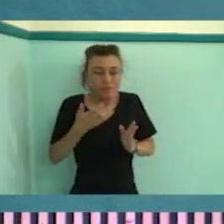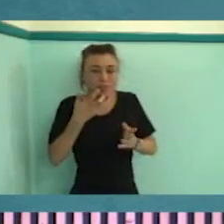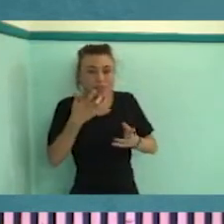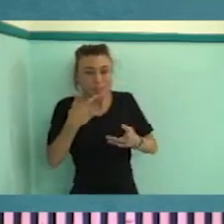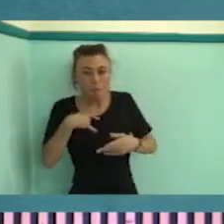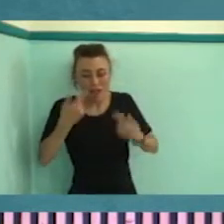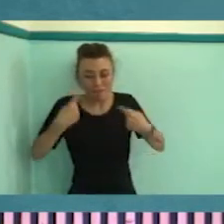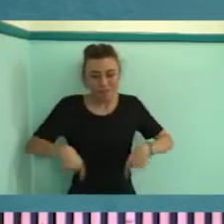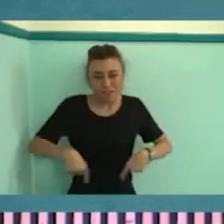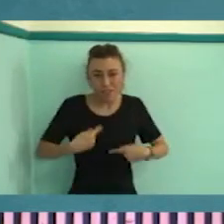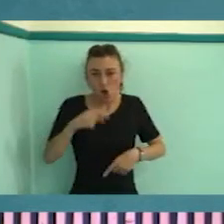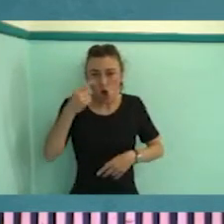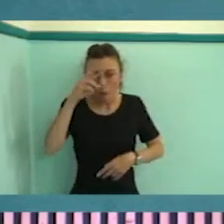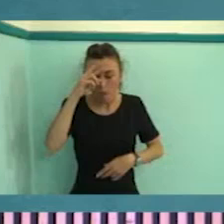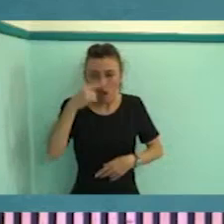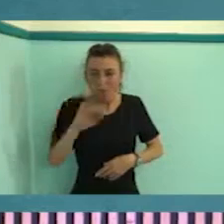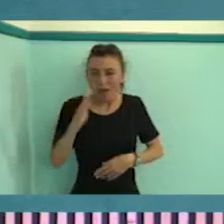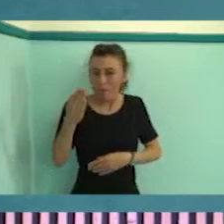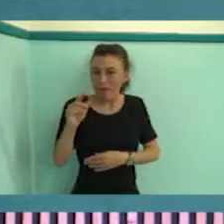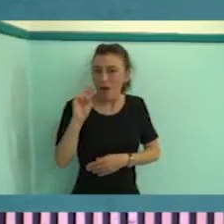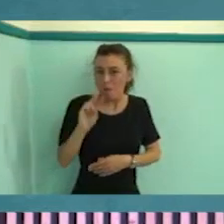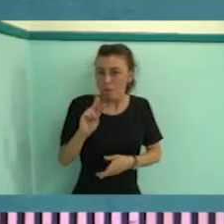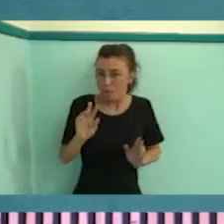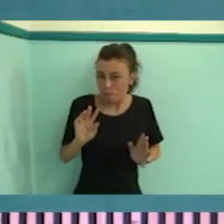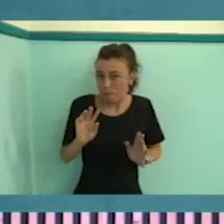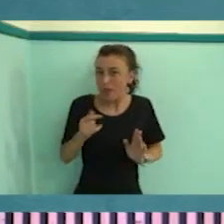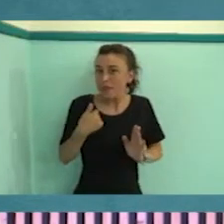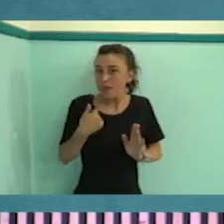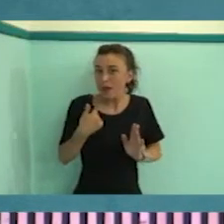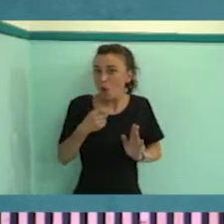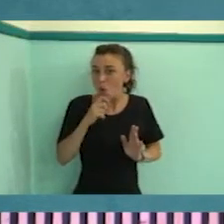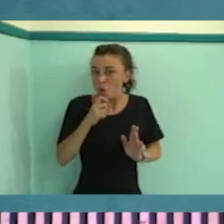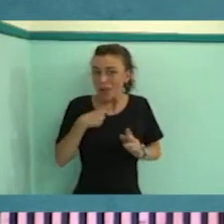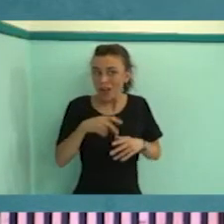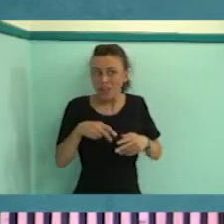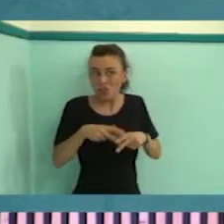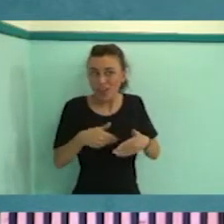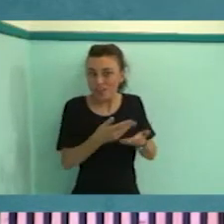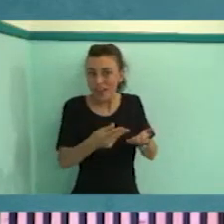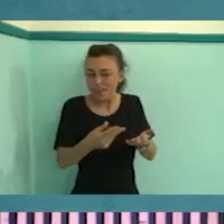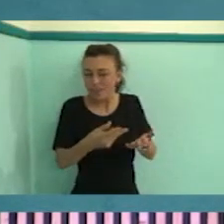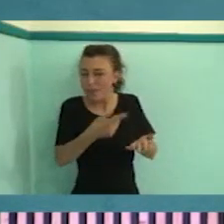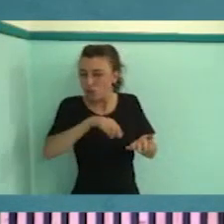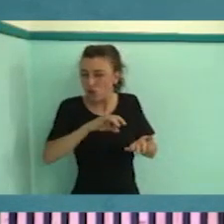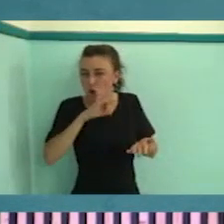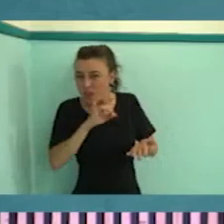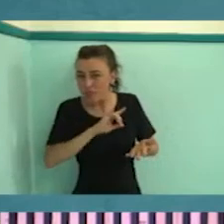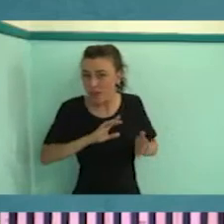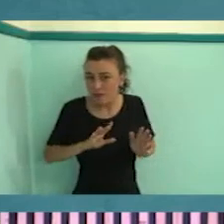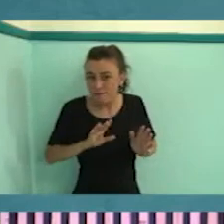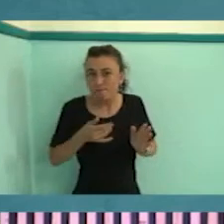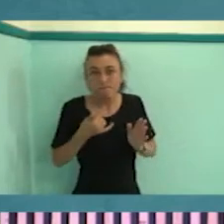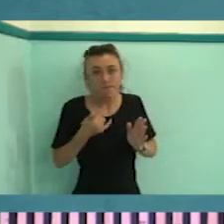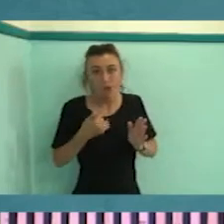por cómo se ve en el espejo y por cómo de contenta va a estar la sociedad con ella es una una persona obediente es una sociedad obediente que no atiende al